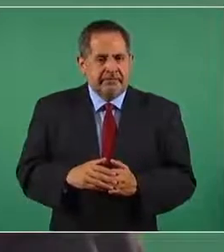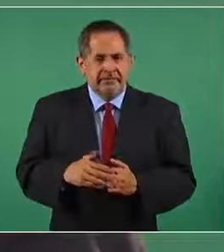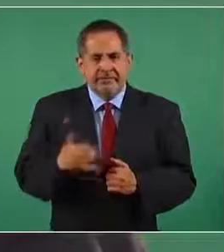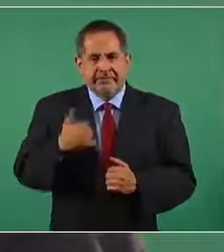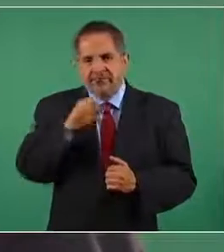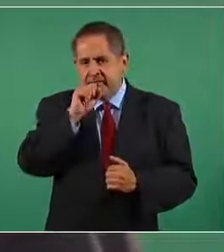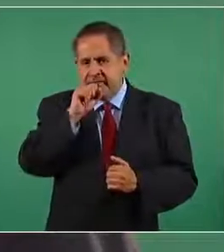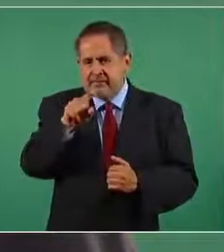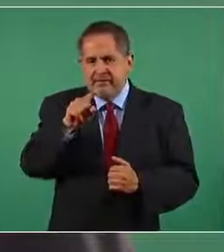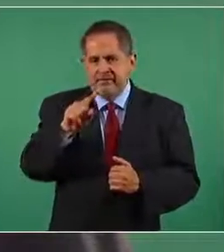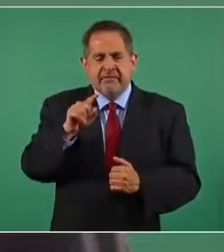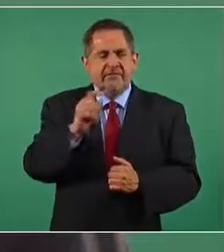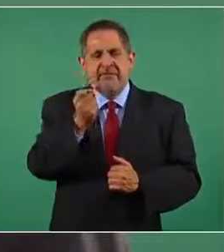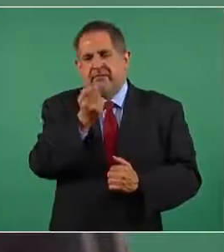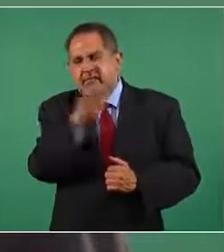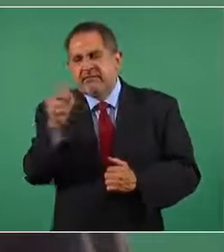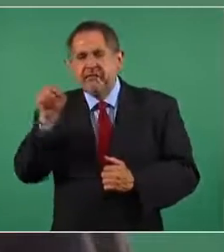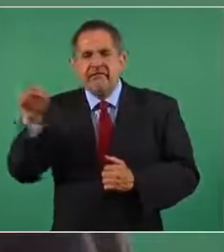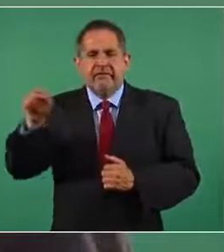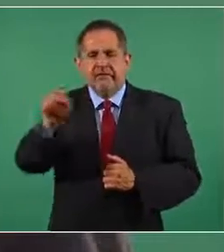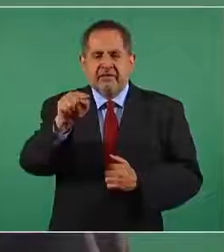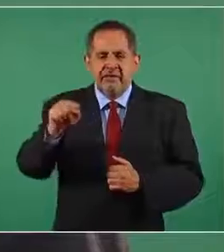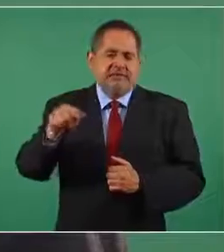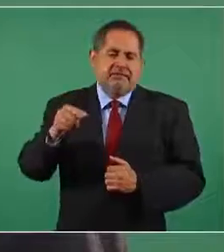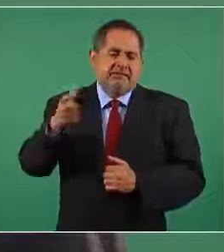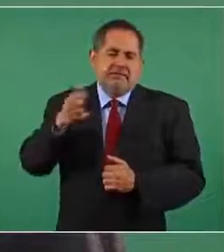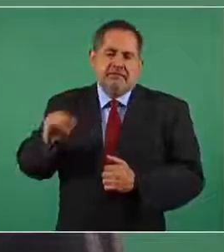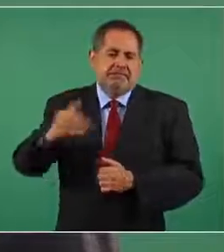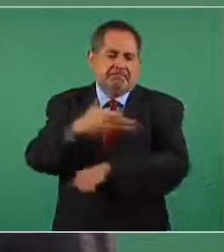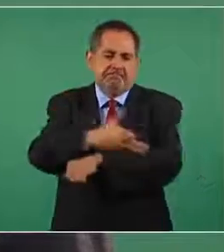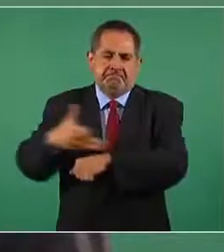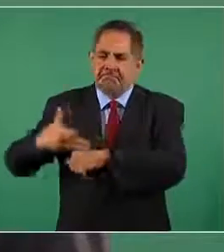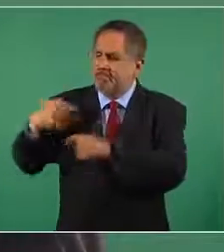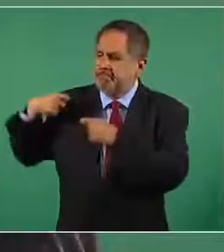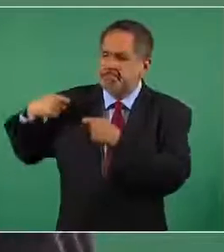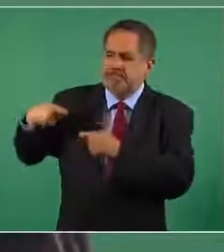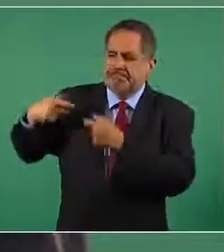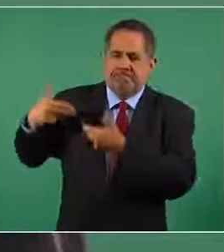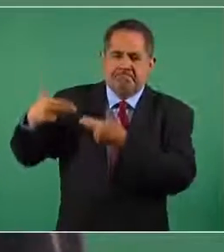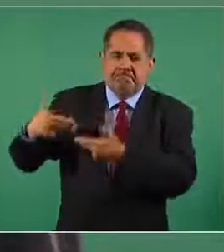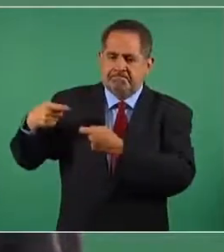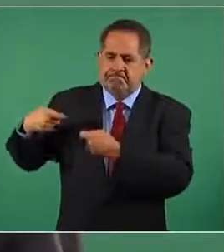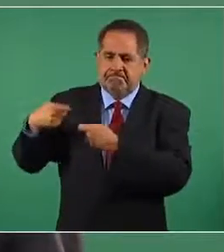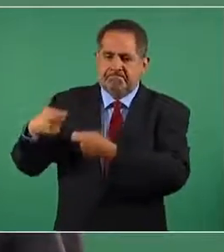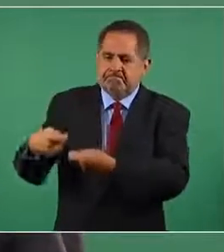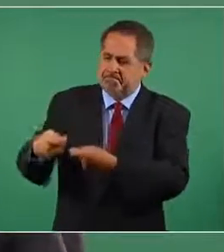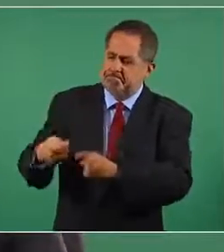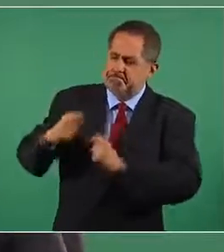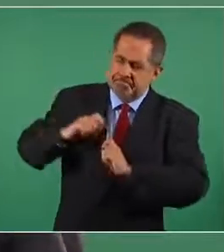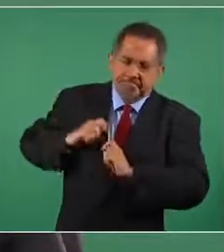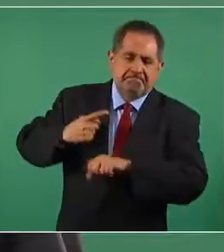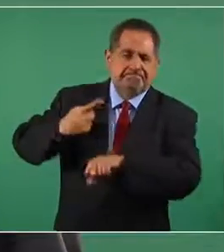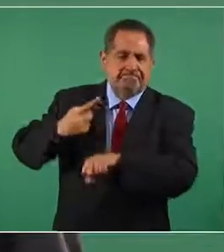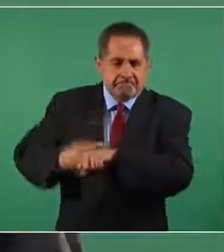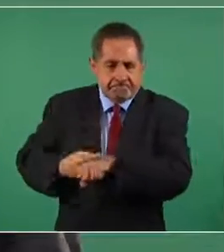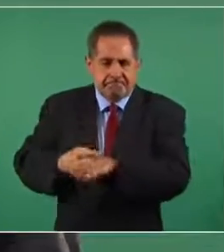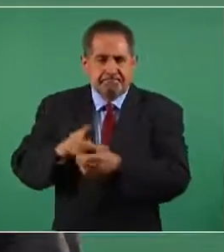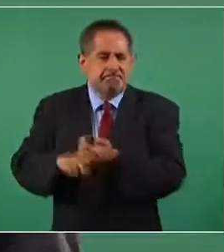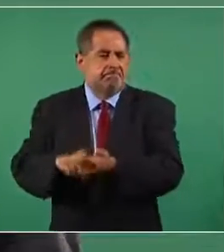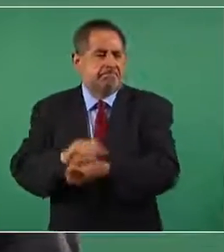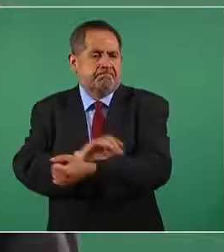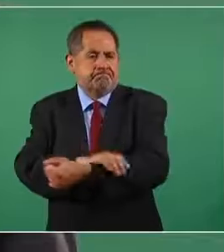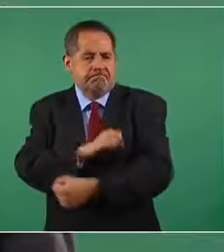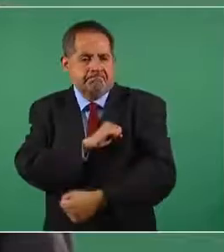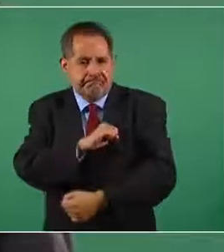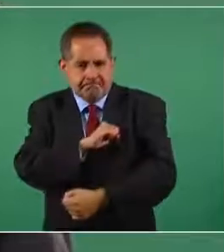por cuestiones hereditarias o por otras causas ya tienen